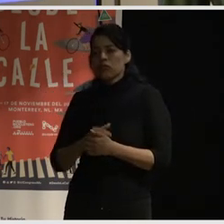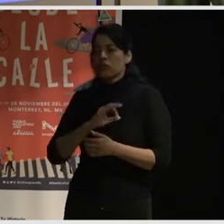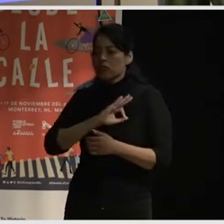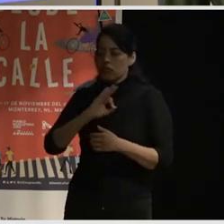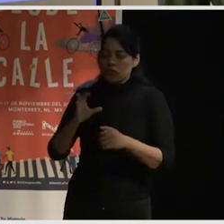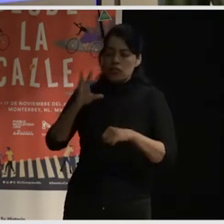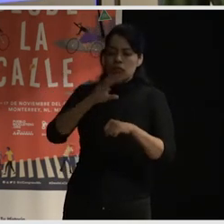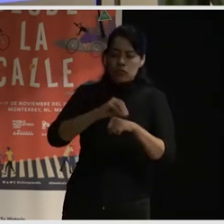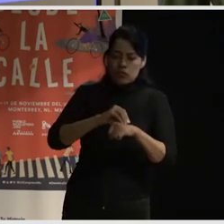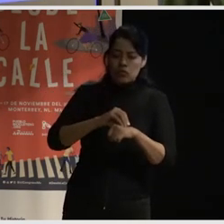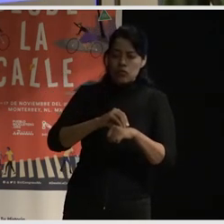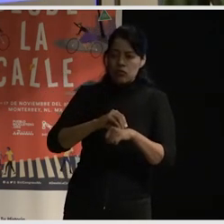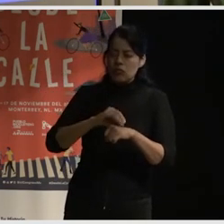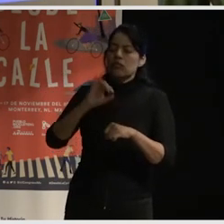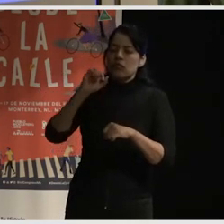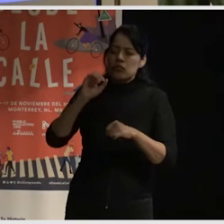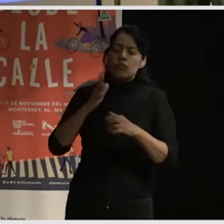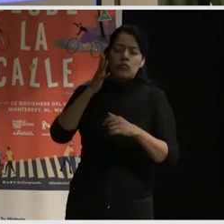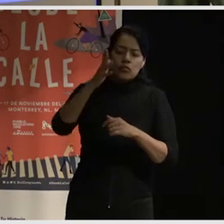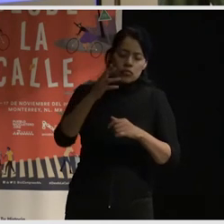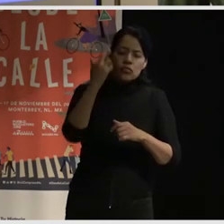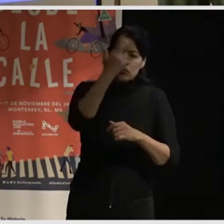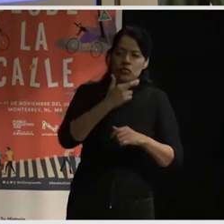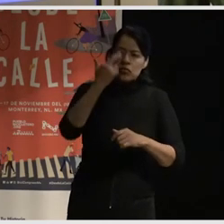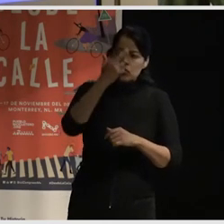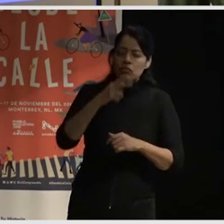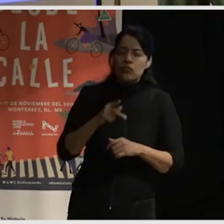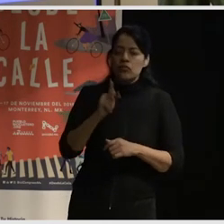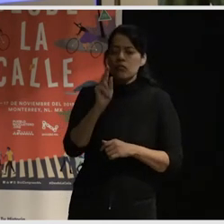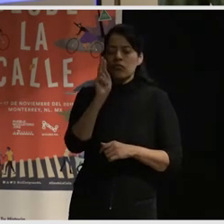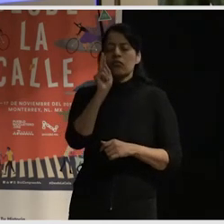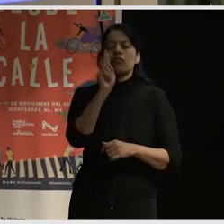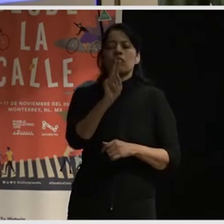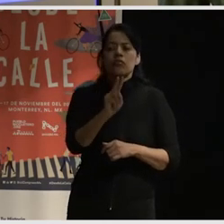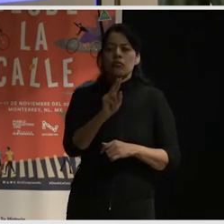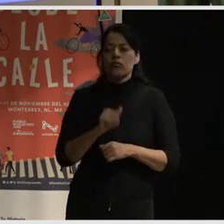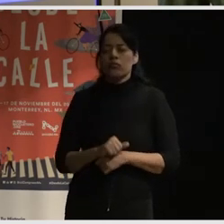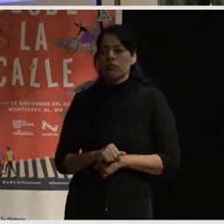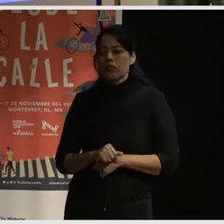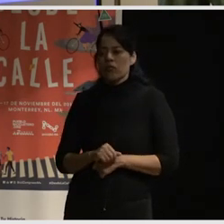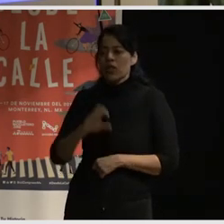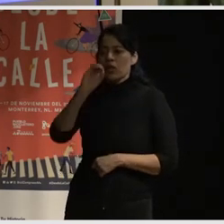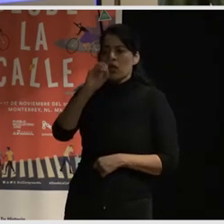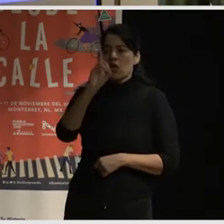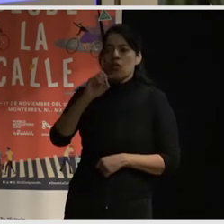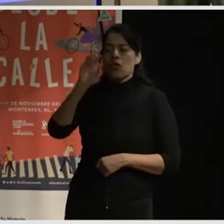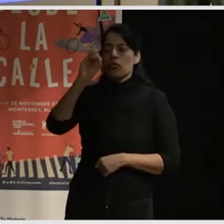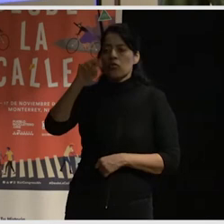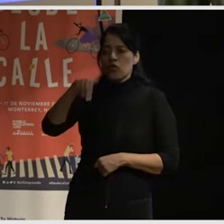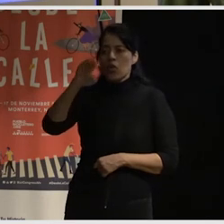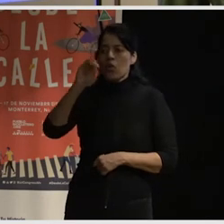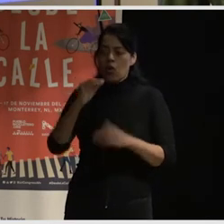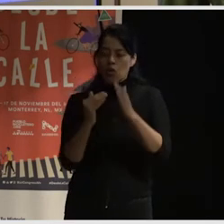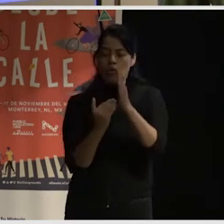como así si lo vamos a analizar en algún momento lo que hemos visto es que definitivamente oso no sube a